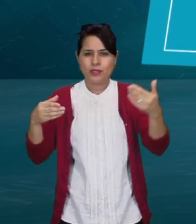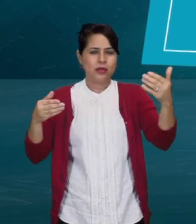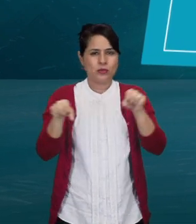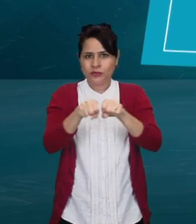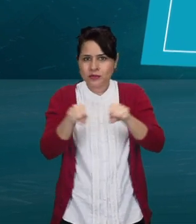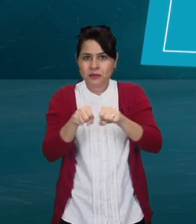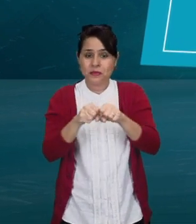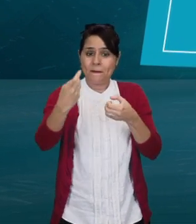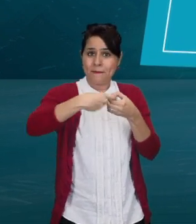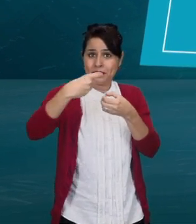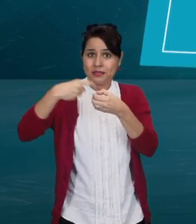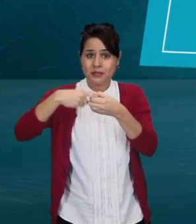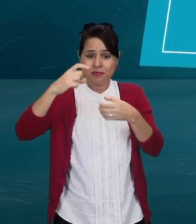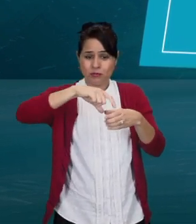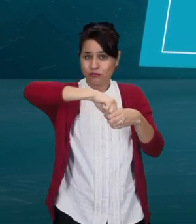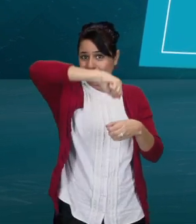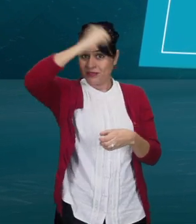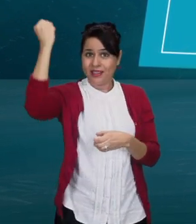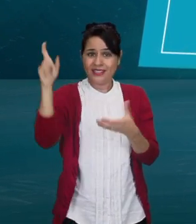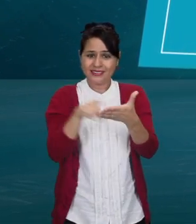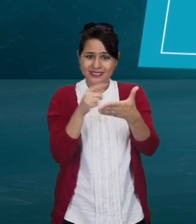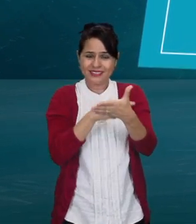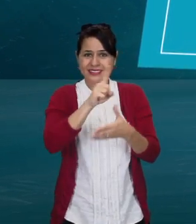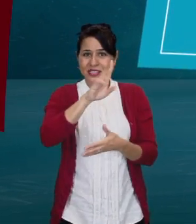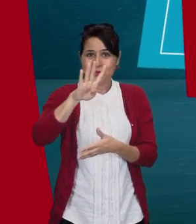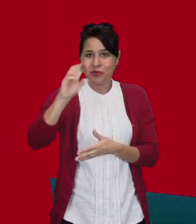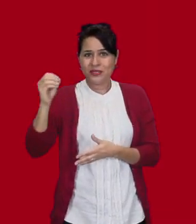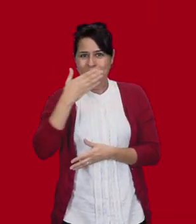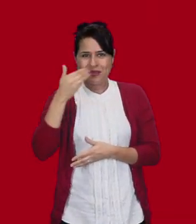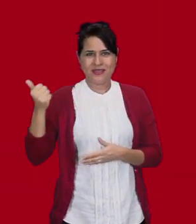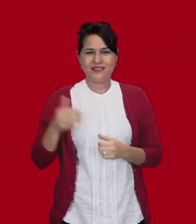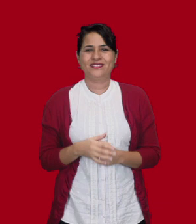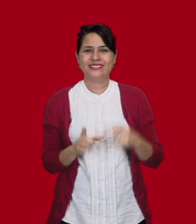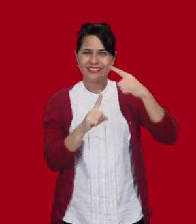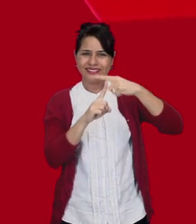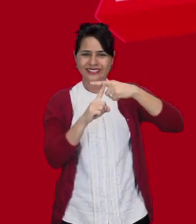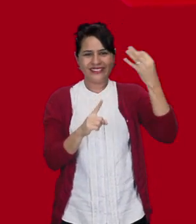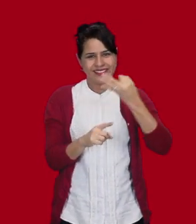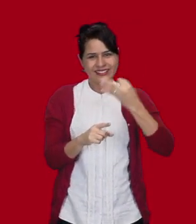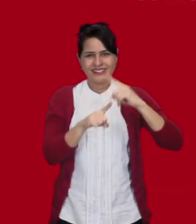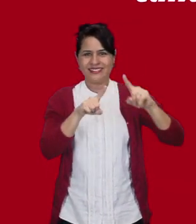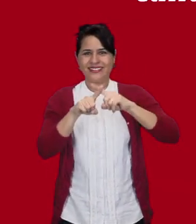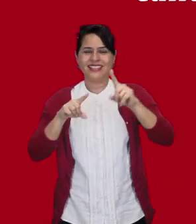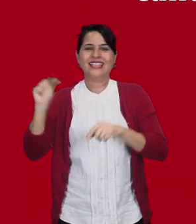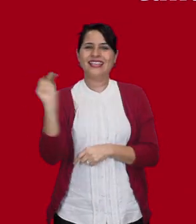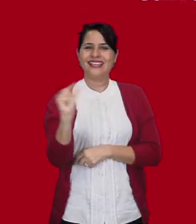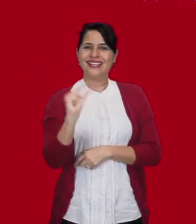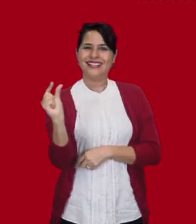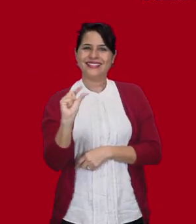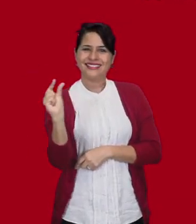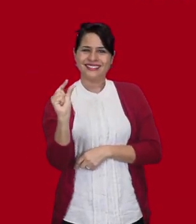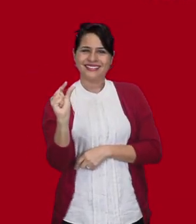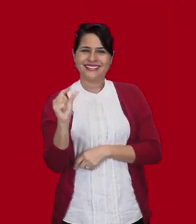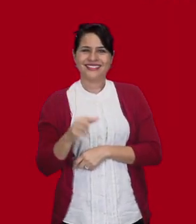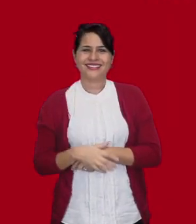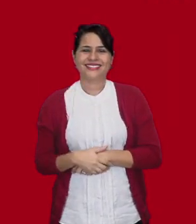participa en el sorteo de 140 tablets nadie es como tía calidad variedad y economía